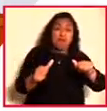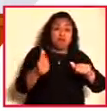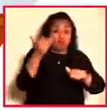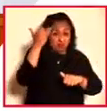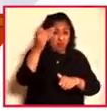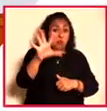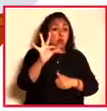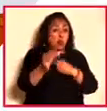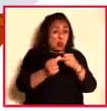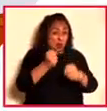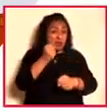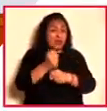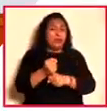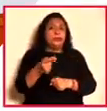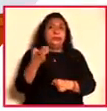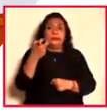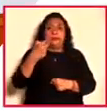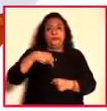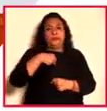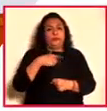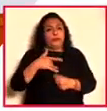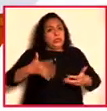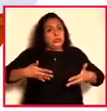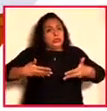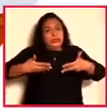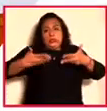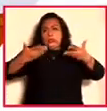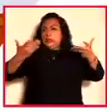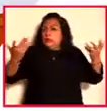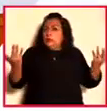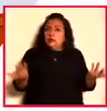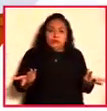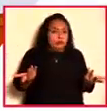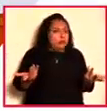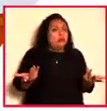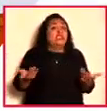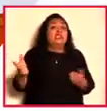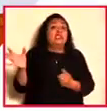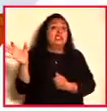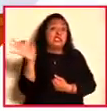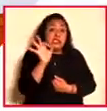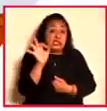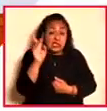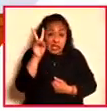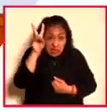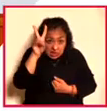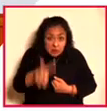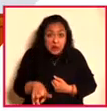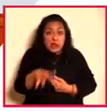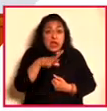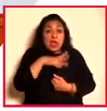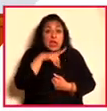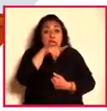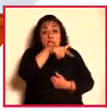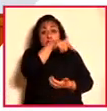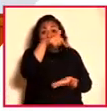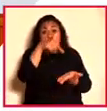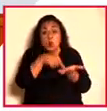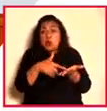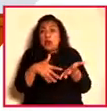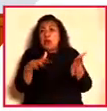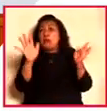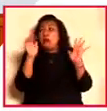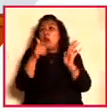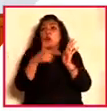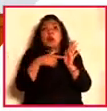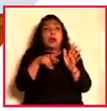Eso nos motivó mucho más, ¿no? Decir, ¿qué tal si de verdad existiera este lugar donde quiera que vean tus ojos?